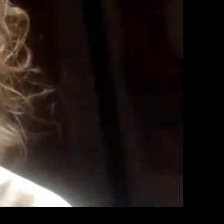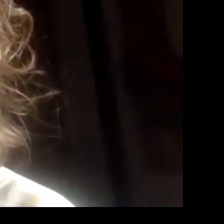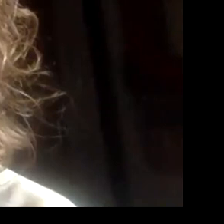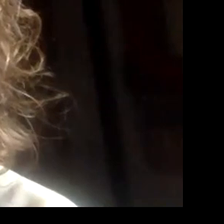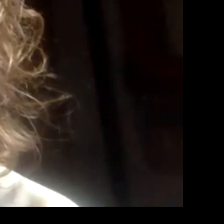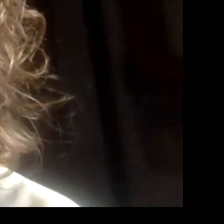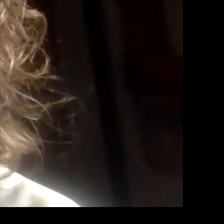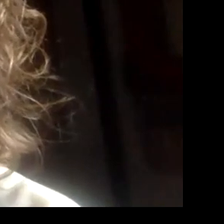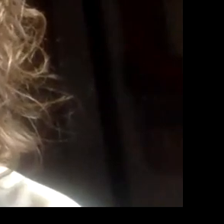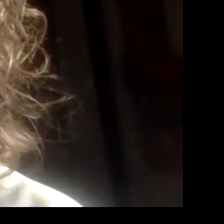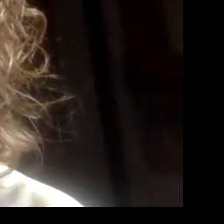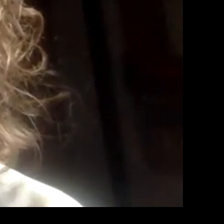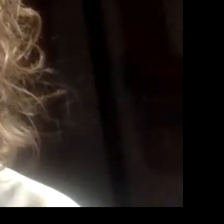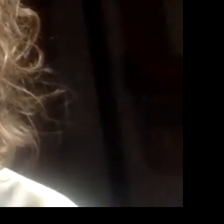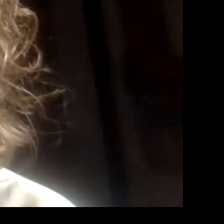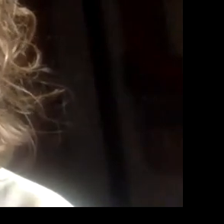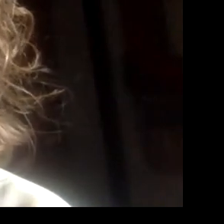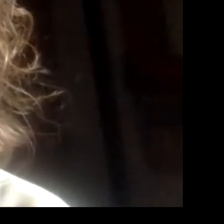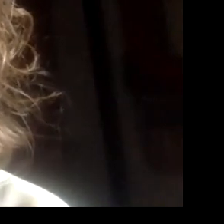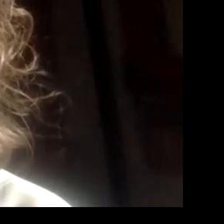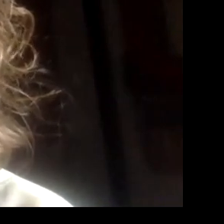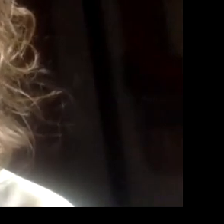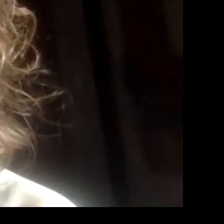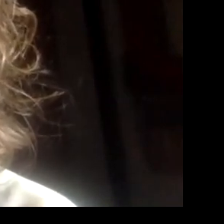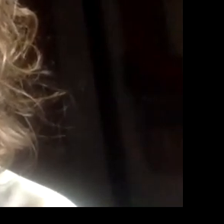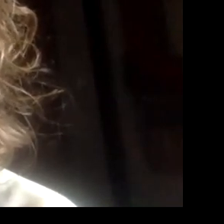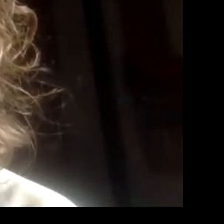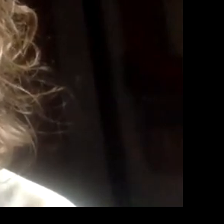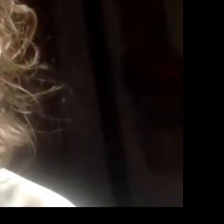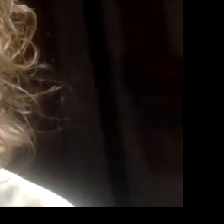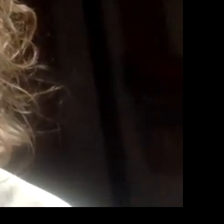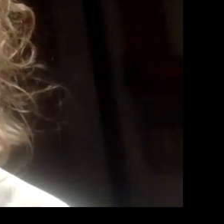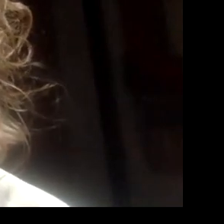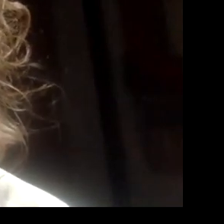Muchas gracias, Catalina, por esa gentil presentación.